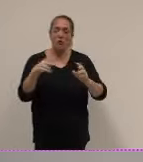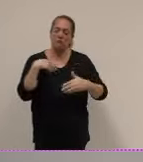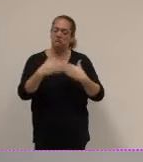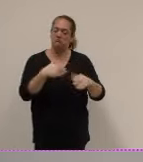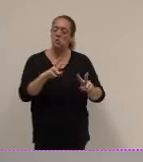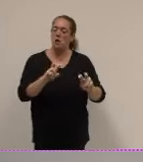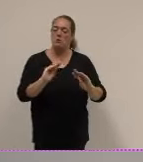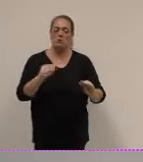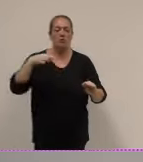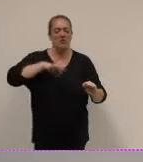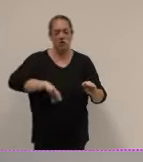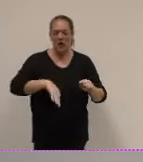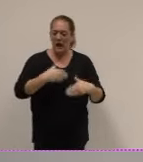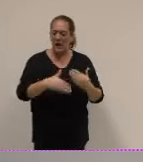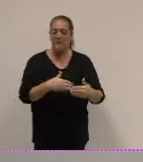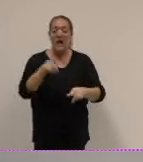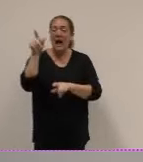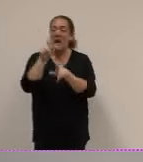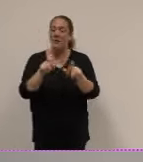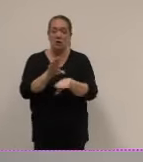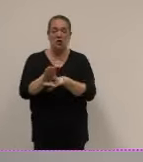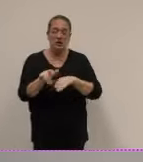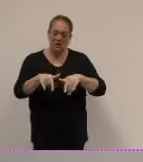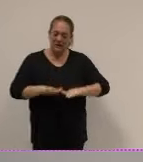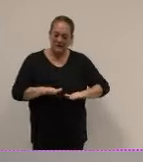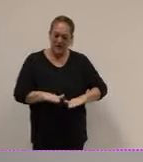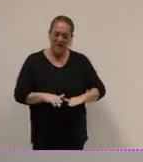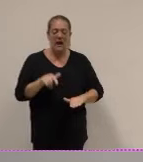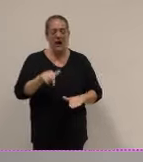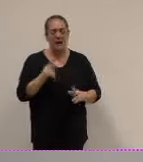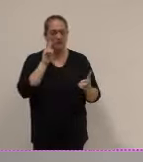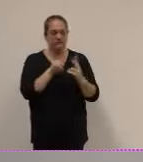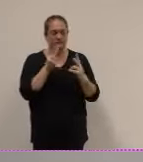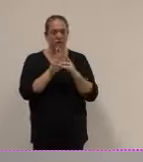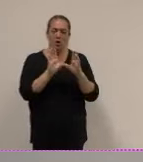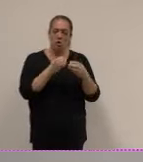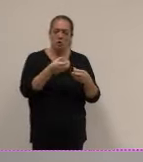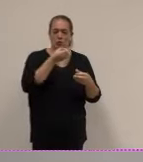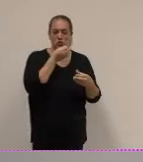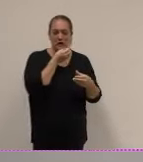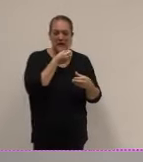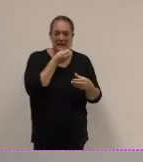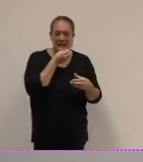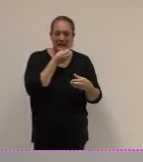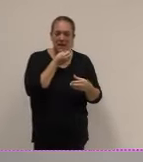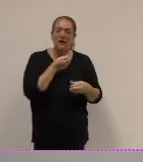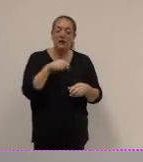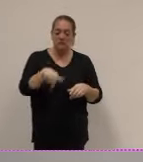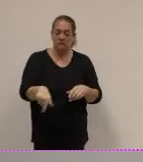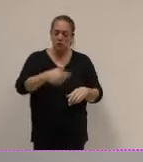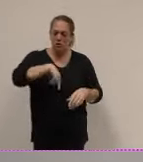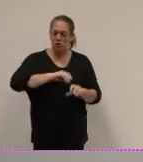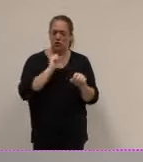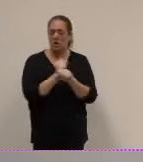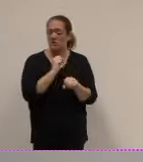andaduras profesionales. A los que se quedan, pues nos seguiremos viendo por aquí. El Grupo Socialista seguirá trabajando, como